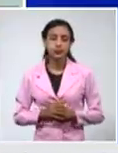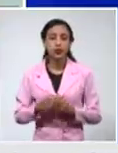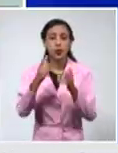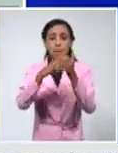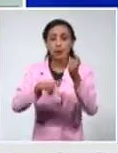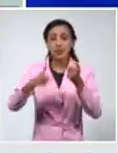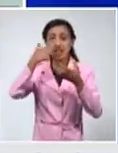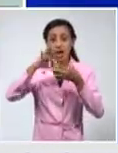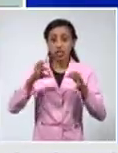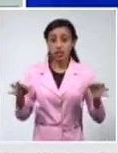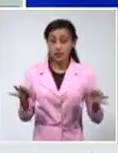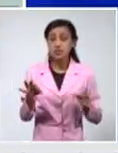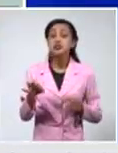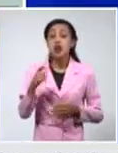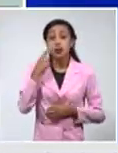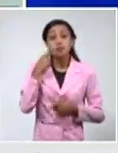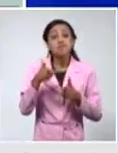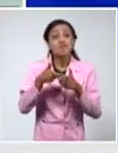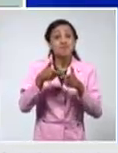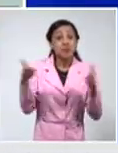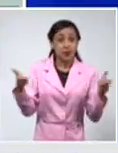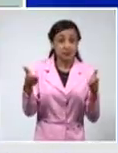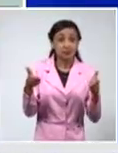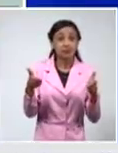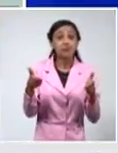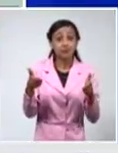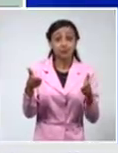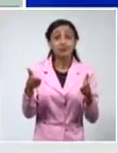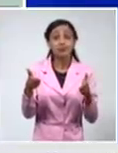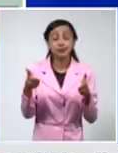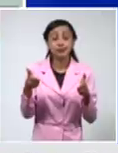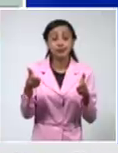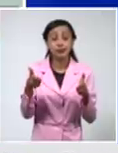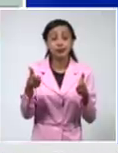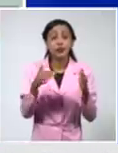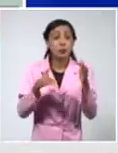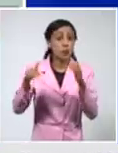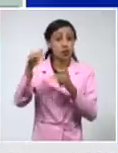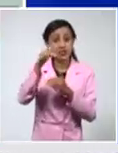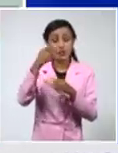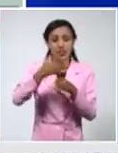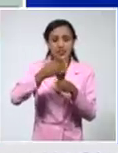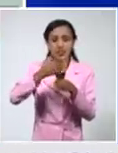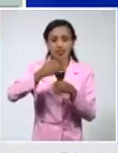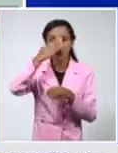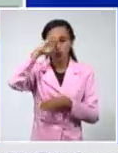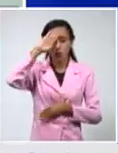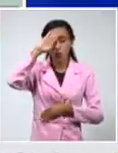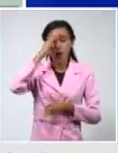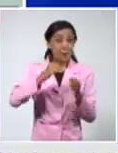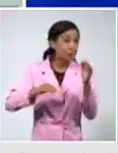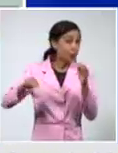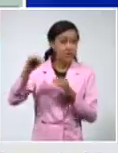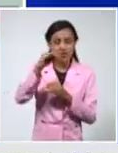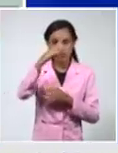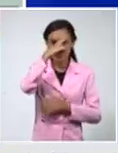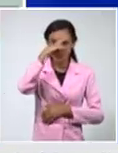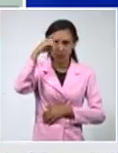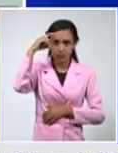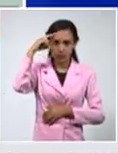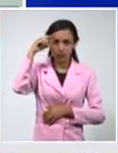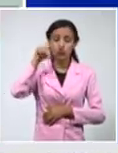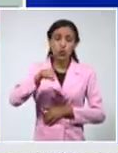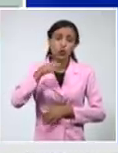Artemisa incrementa su tasa y queda por encima de Santiago y Santi Espíritu. Estoy hablando en